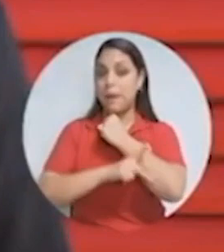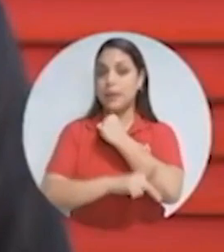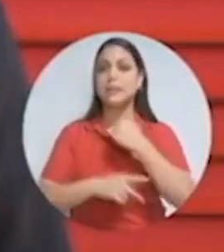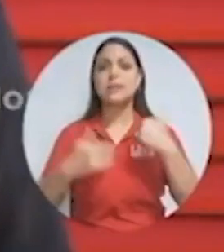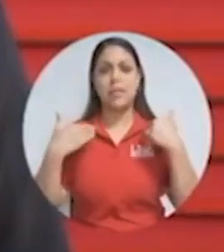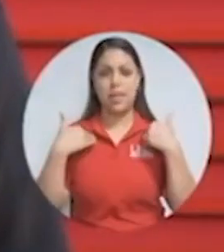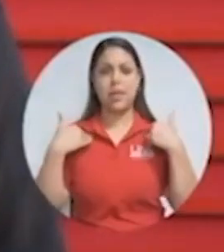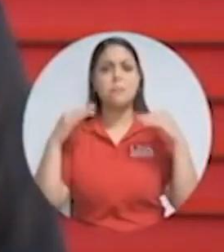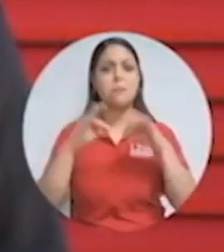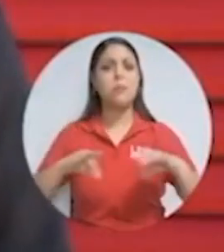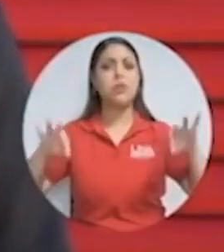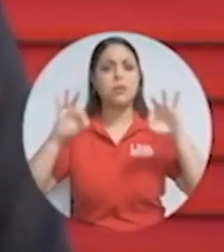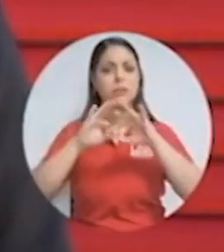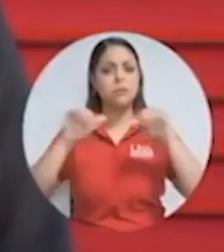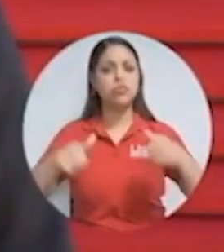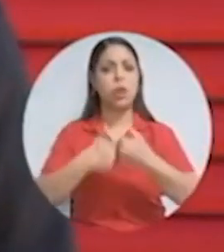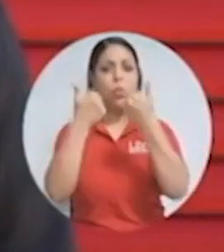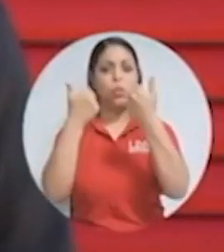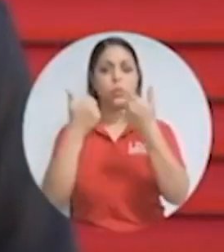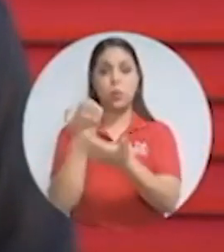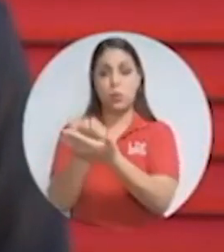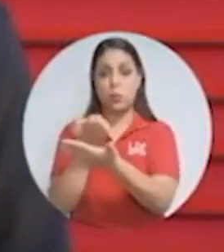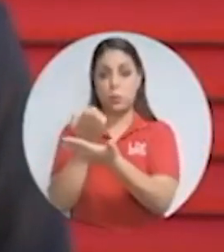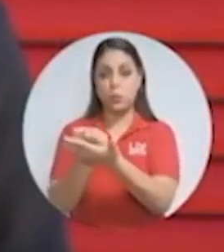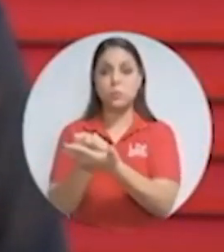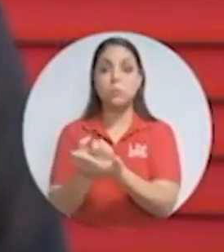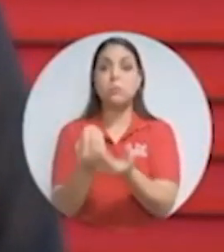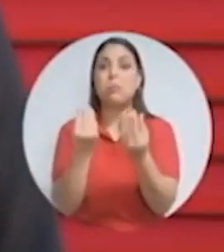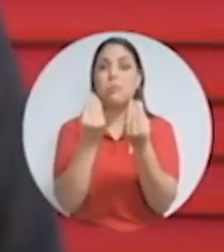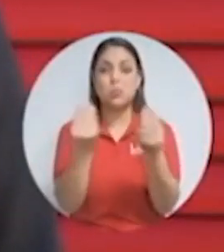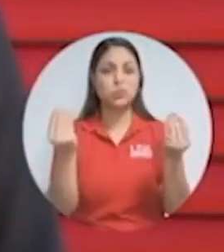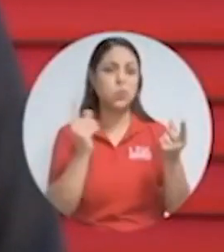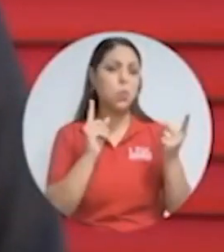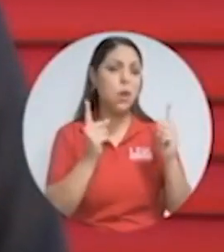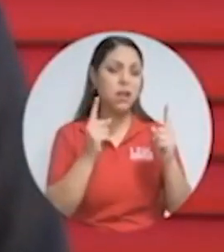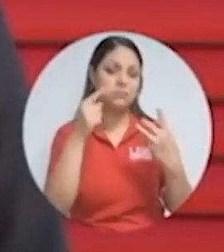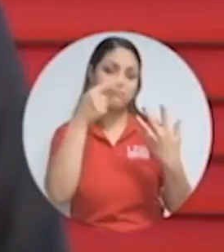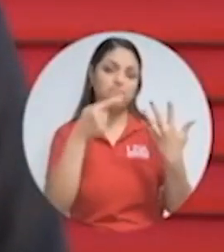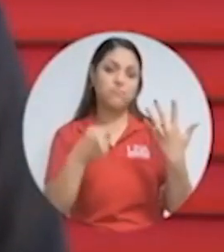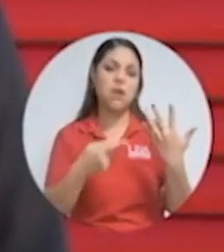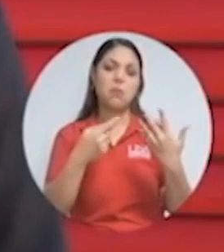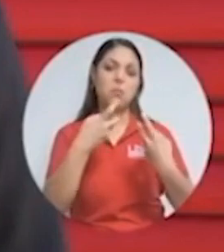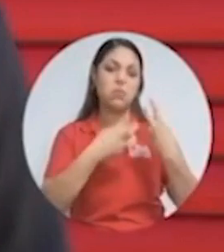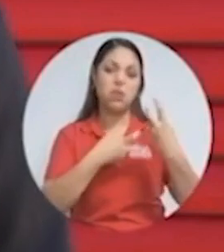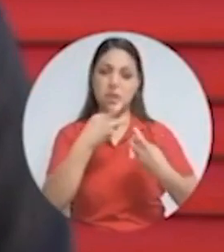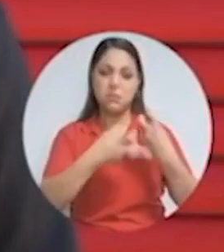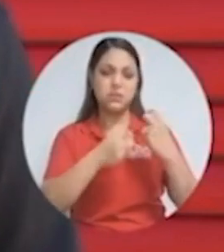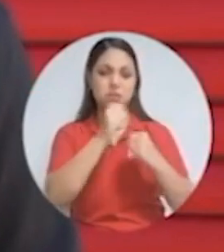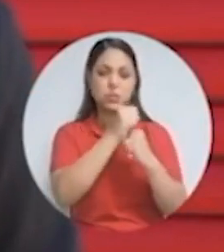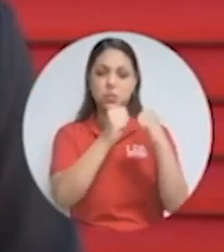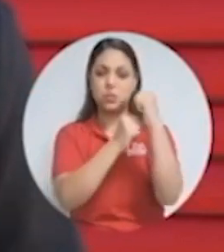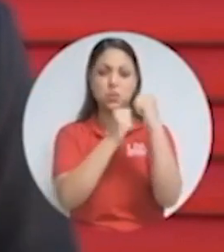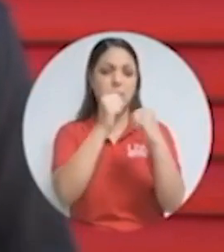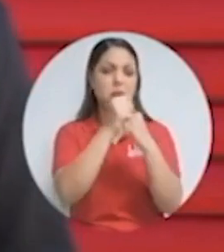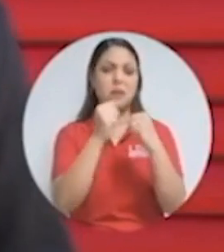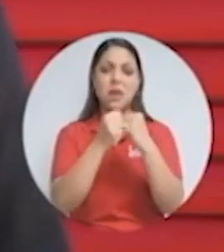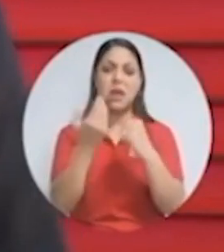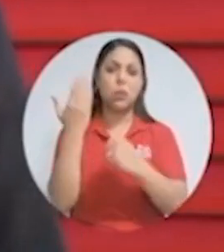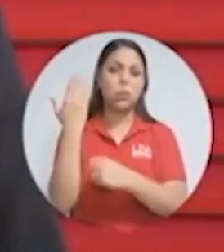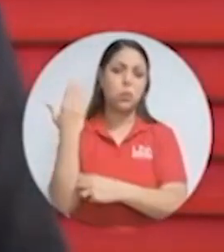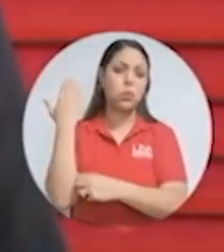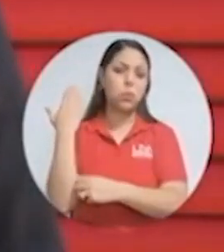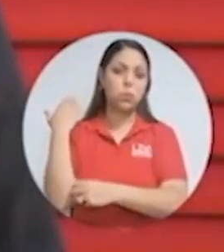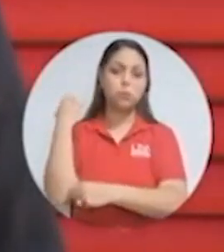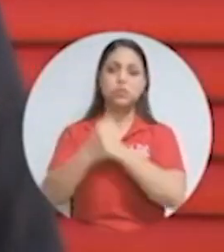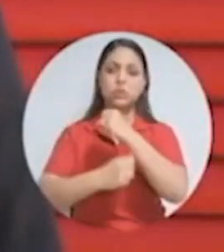país tiene importantes retos en materia económica, muchos de ellos son problemas estructurales que se vienen arrastrando desde hace muchos años. Uno de ellos tiene que